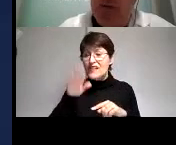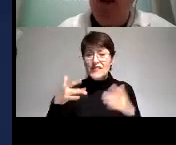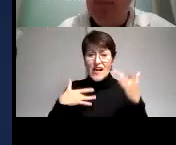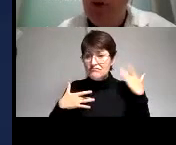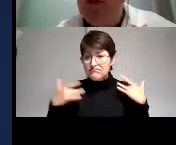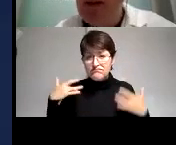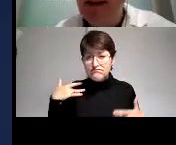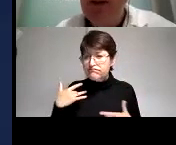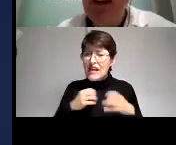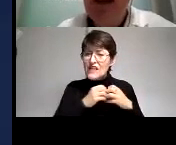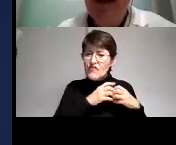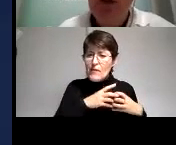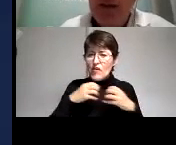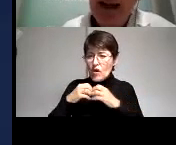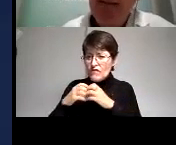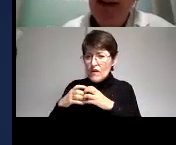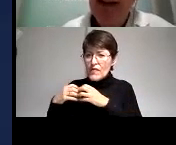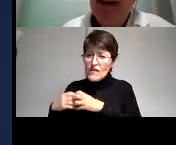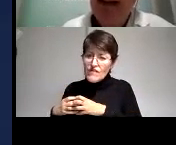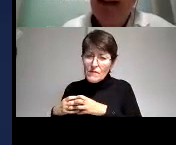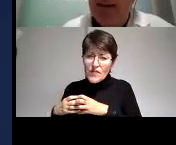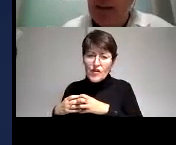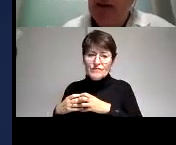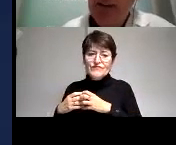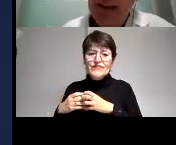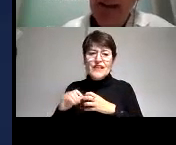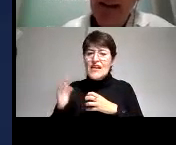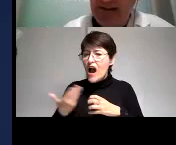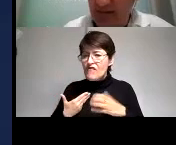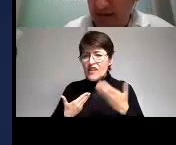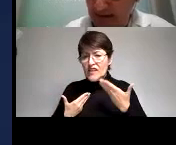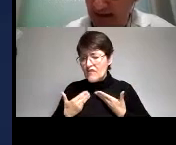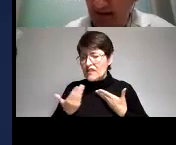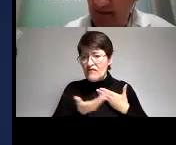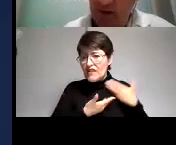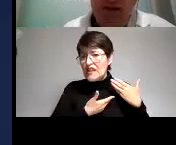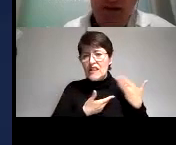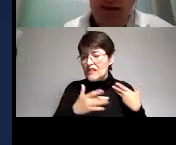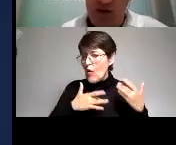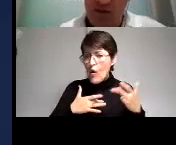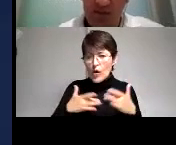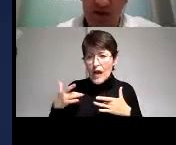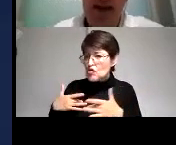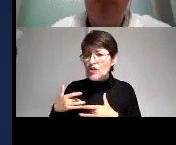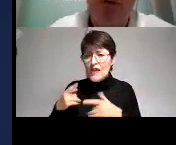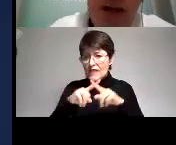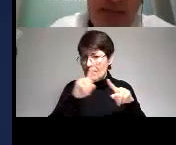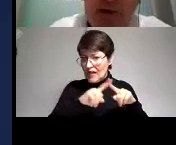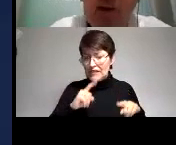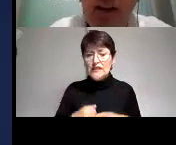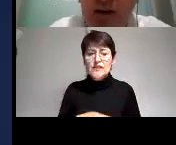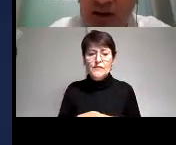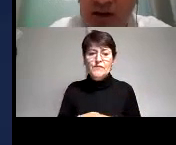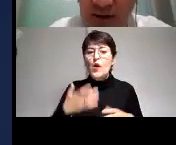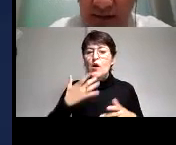de moléculas proinflamatorias y entonces se van a acabar afectando diferentes zonas del cuerpo. Por ejemplo,